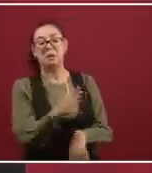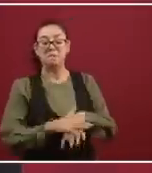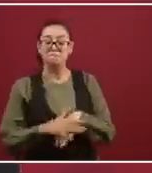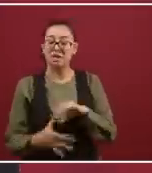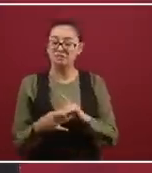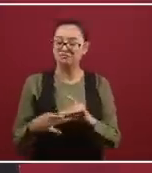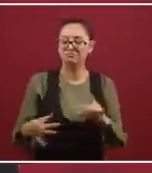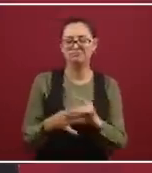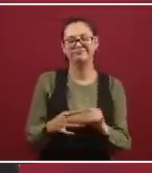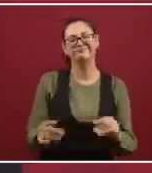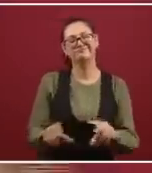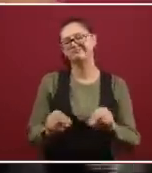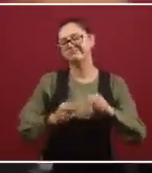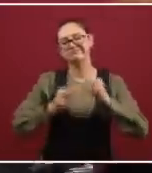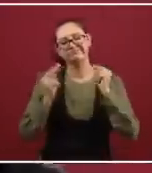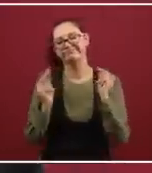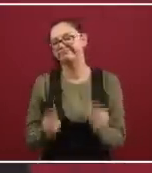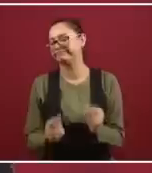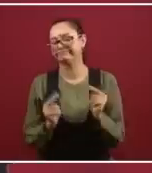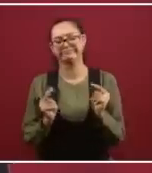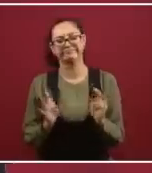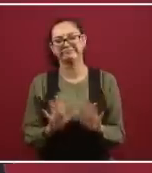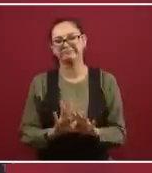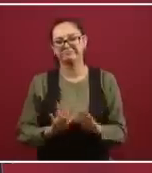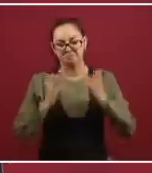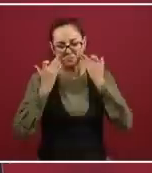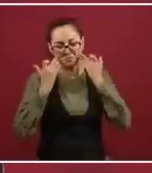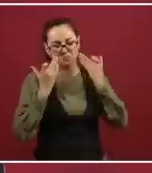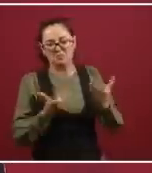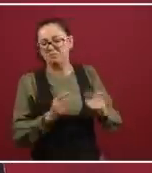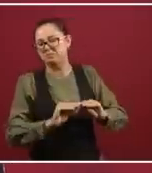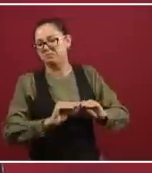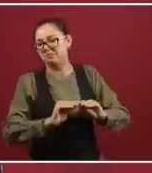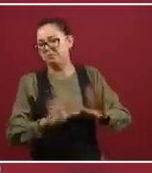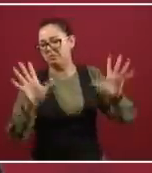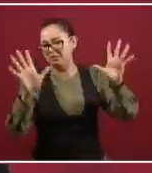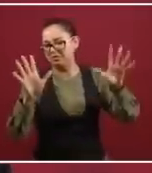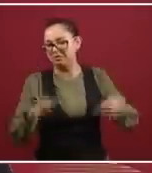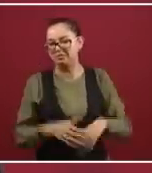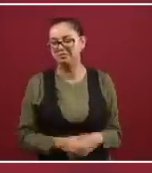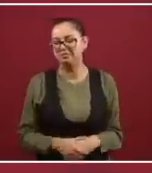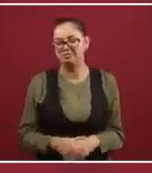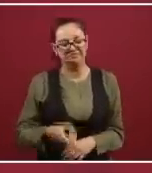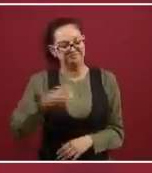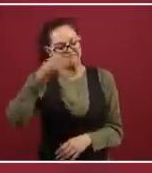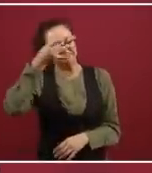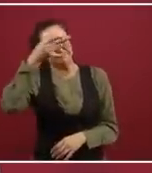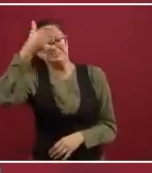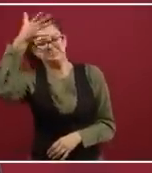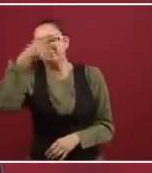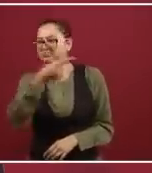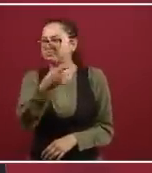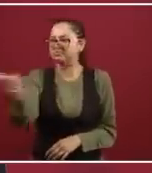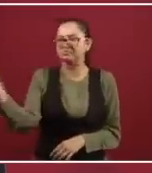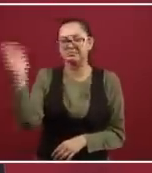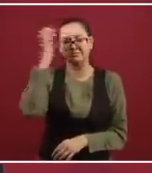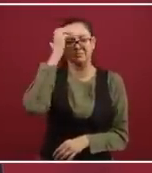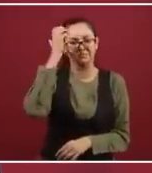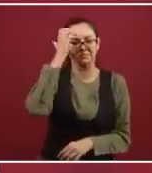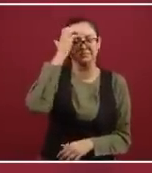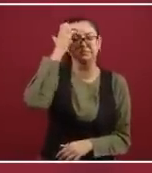más. Es evidente, es de dominio